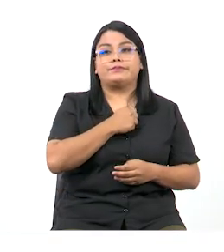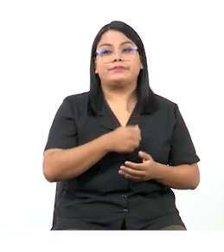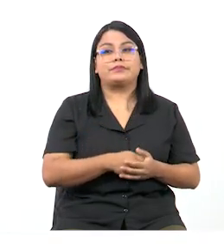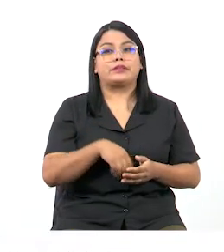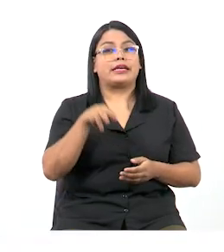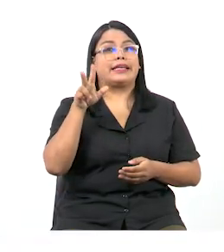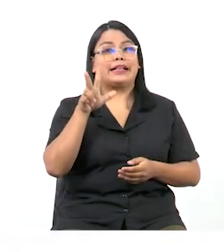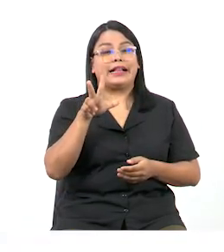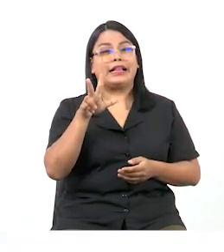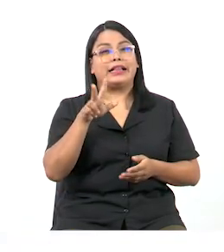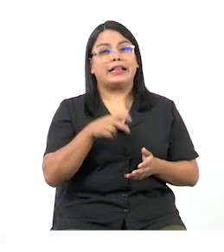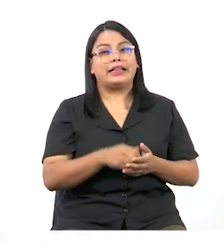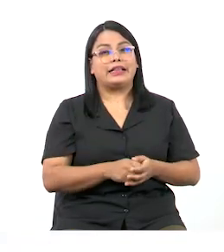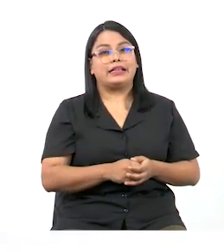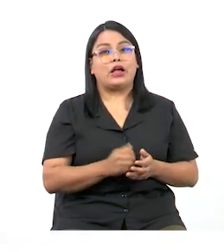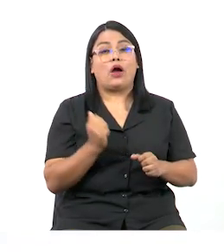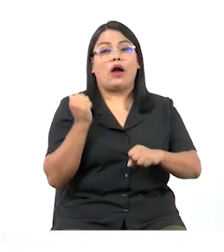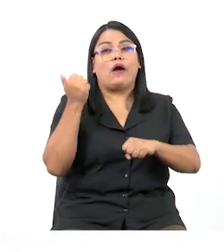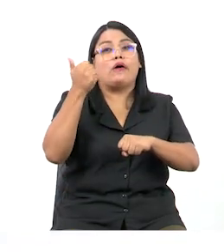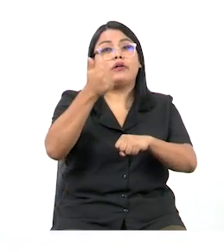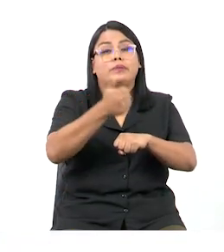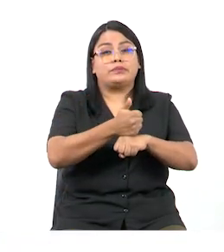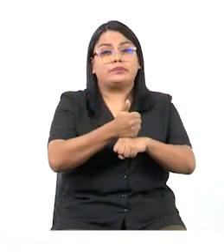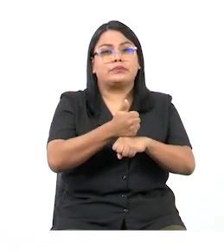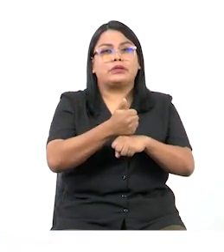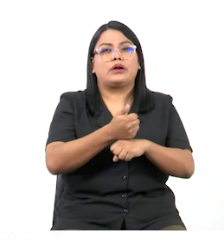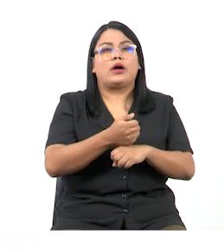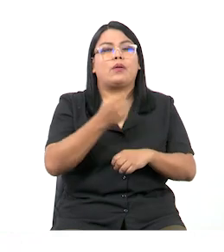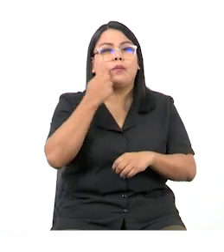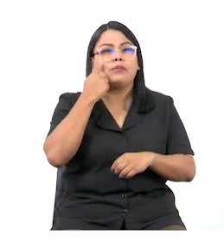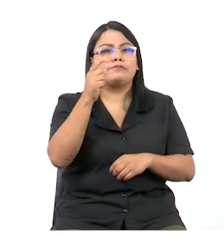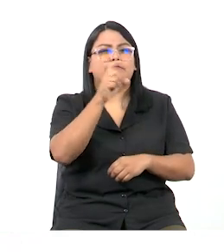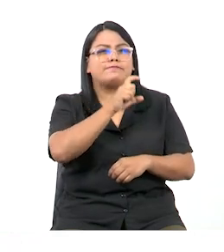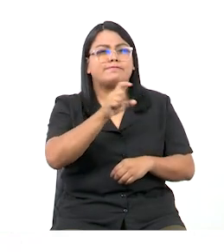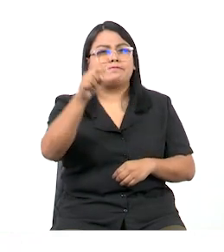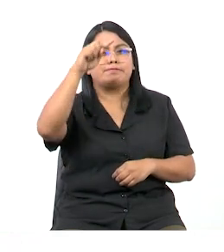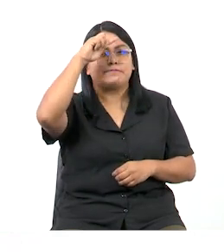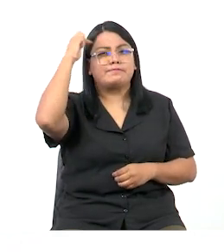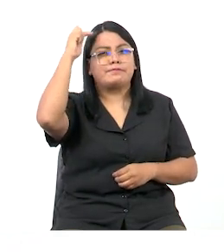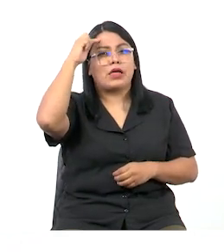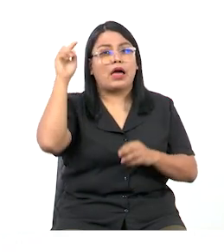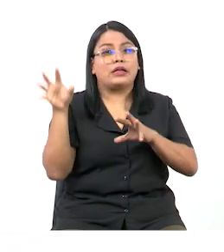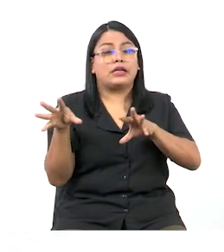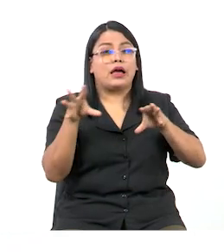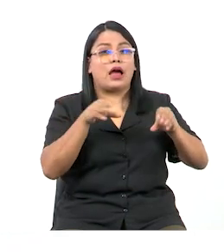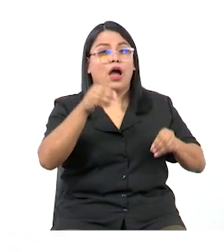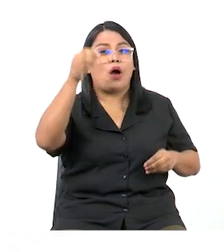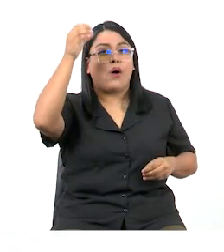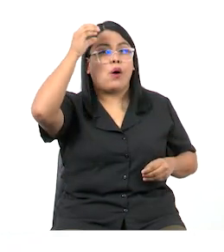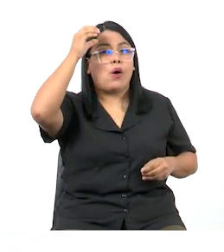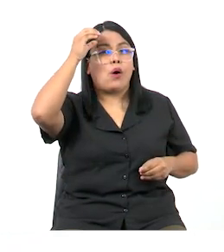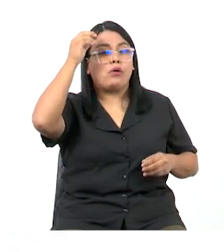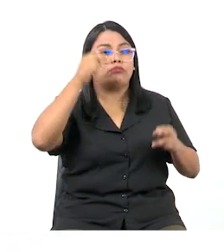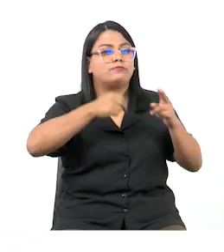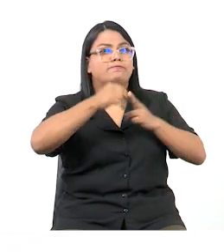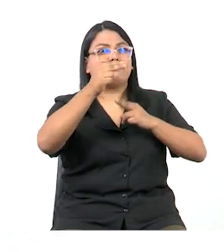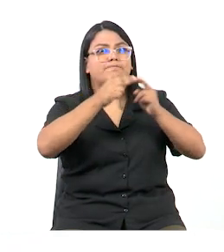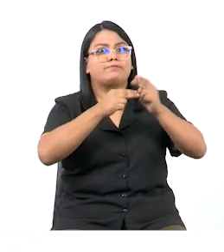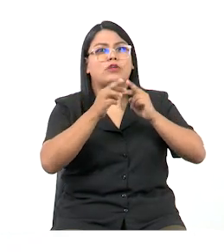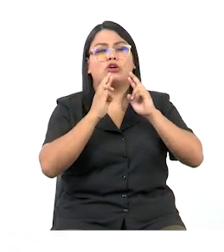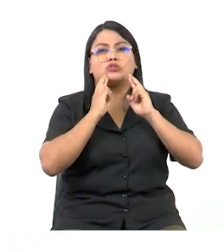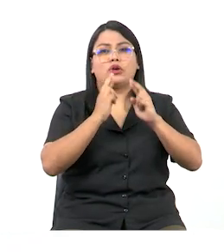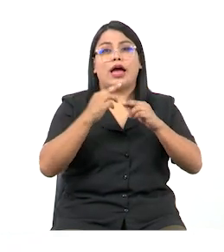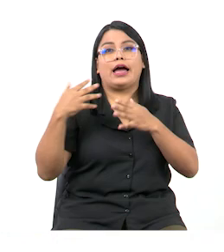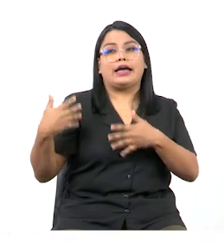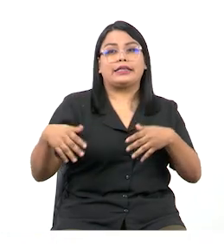tareas. 3. Consolidación. Como cierre de las semanas de trabajo, se aplicarán los conocimientos construidos